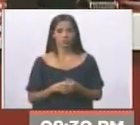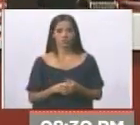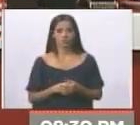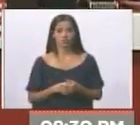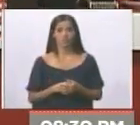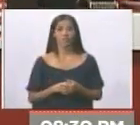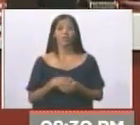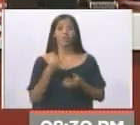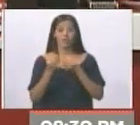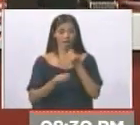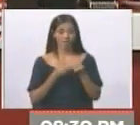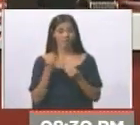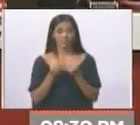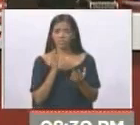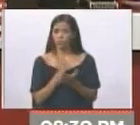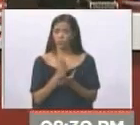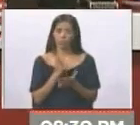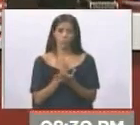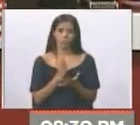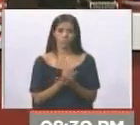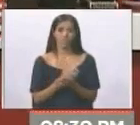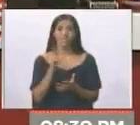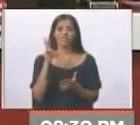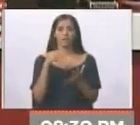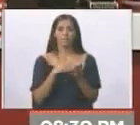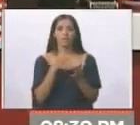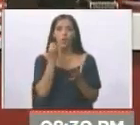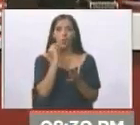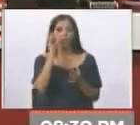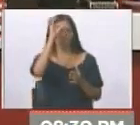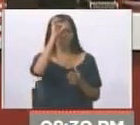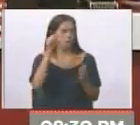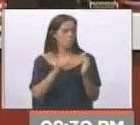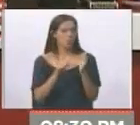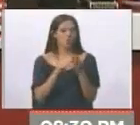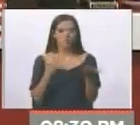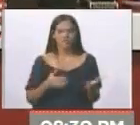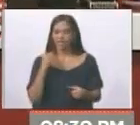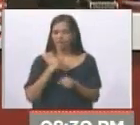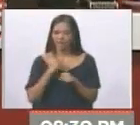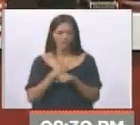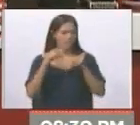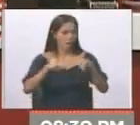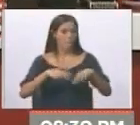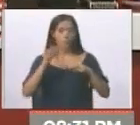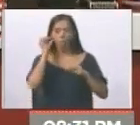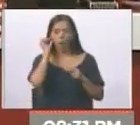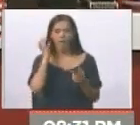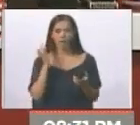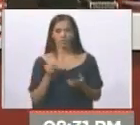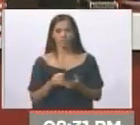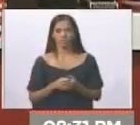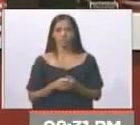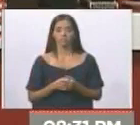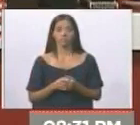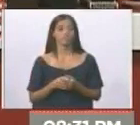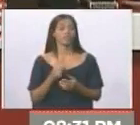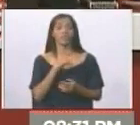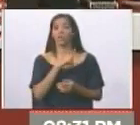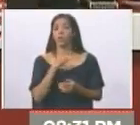Práctica, lo hacían constantemente, todavía hay 3.000 jóvenes que no sabemos dónde están, jóvenes, trabajadores, campesinos, mujeres, y no